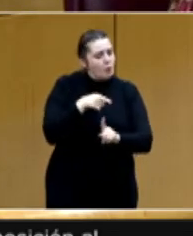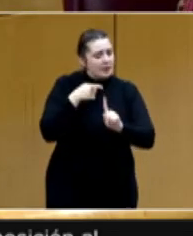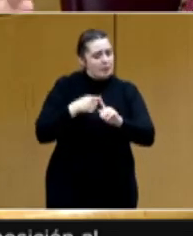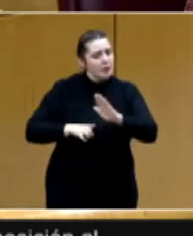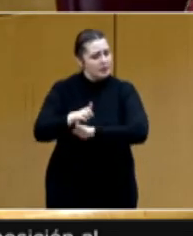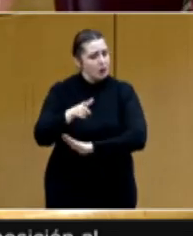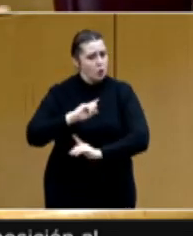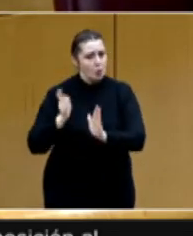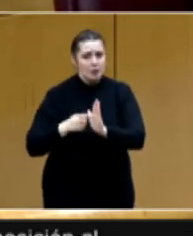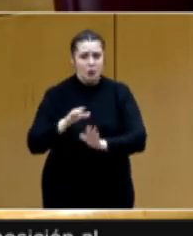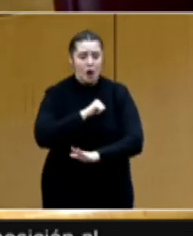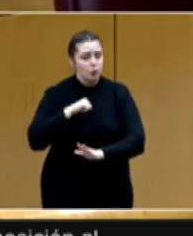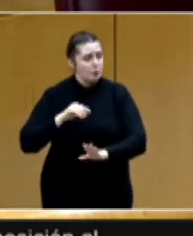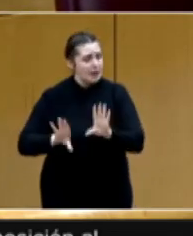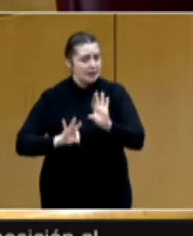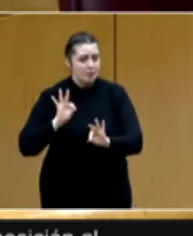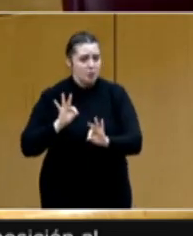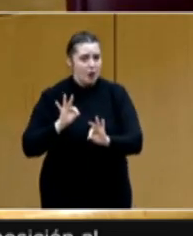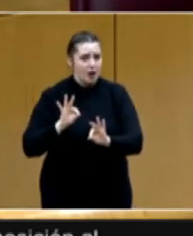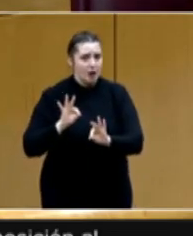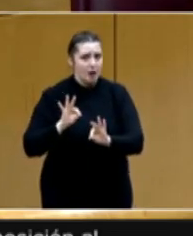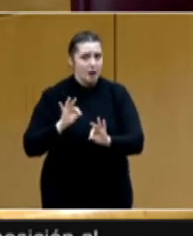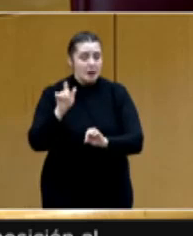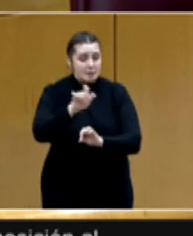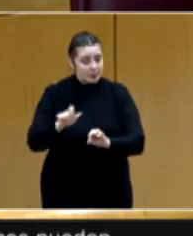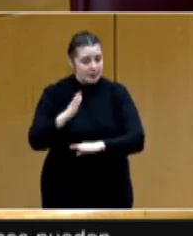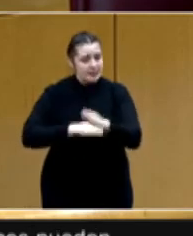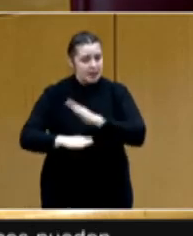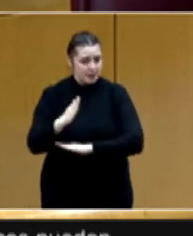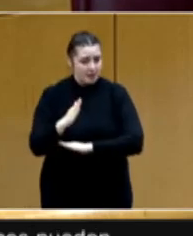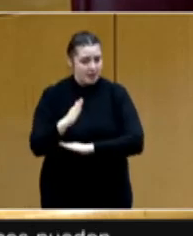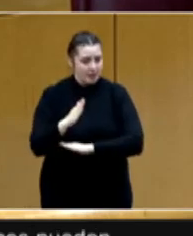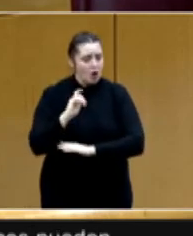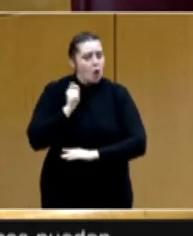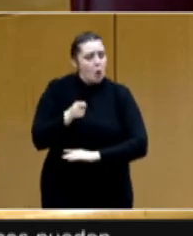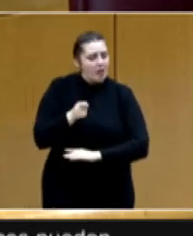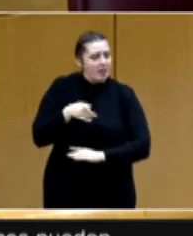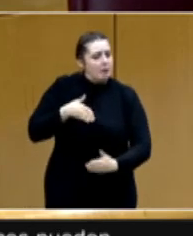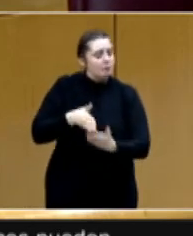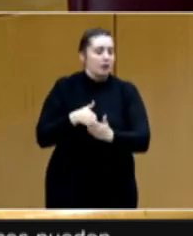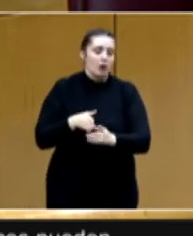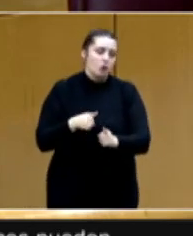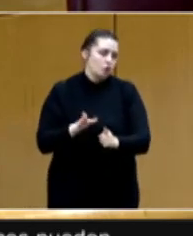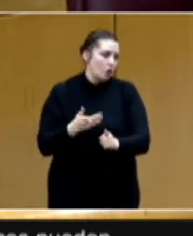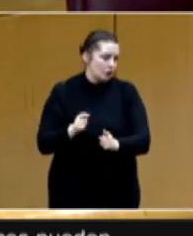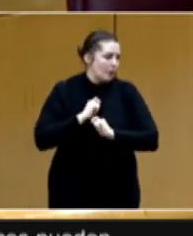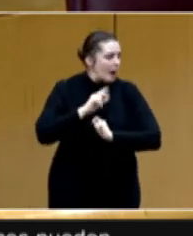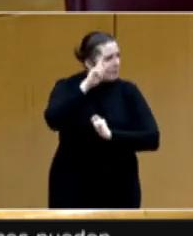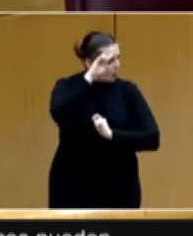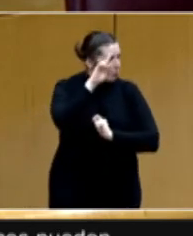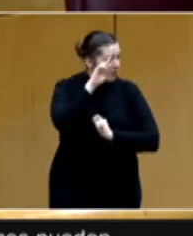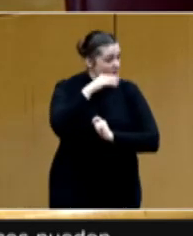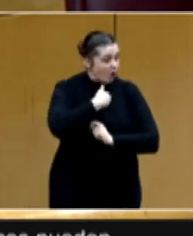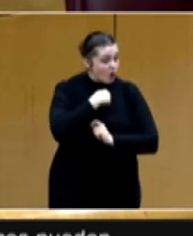de la autonomía individual de las personas con discapacidad cuando el papel del juez es justamente